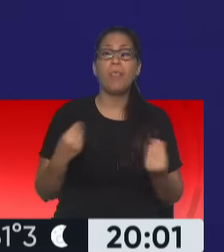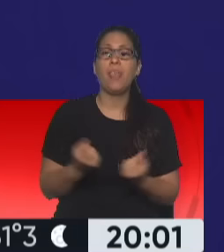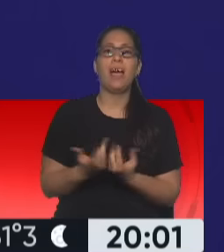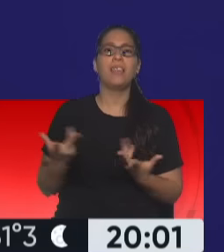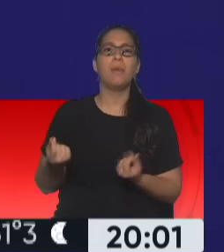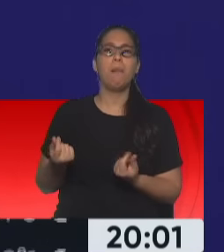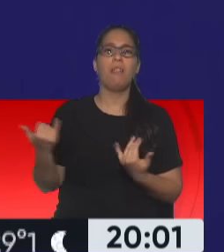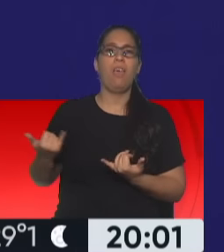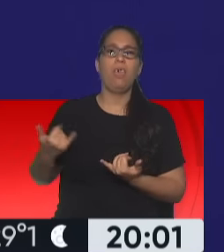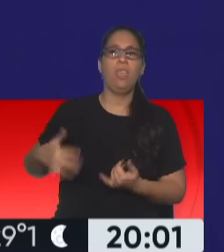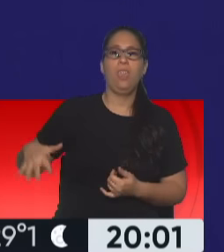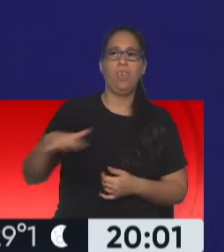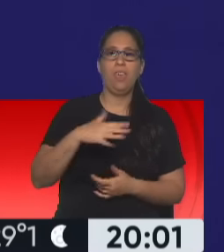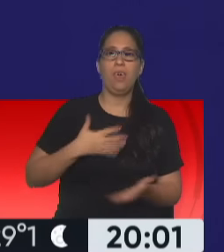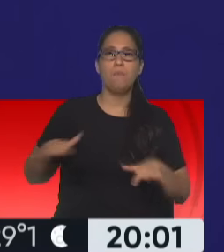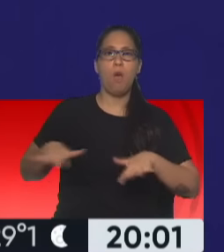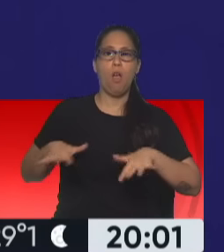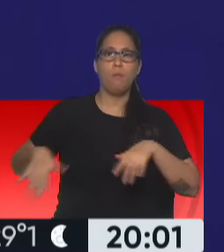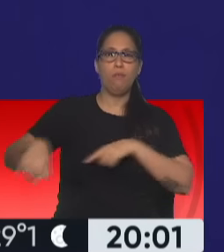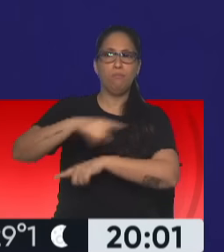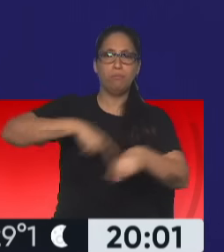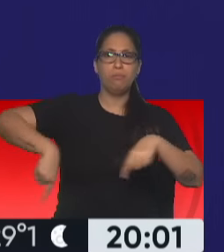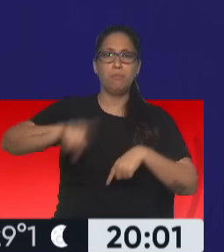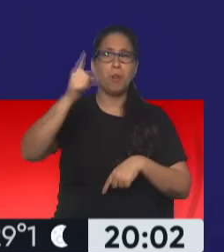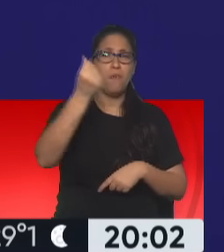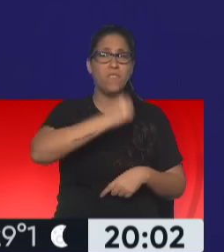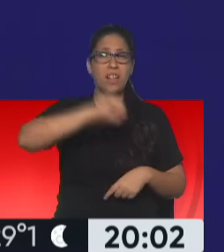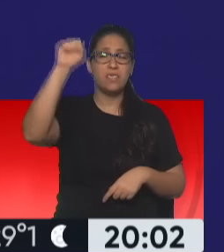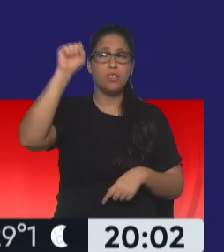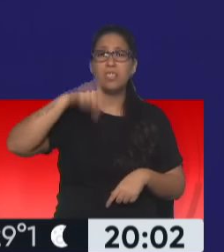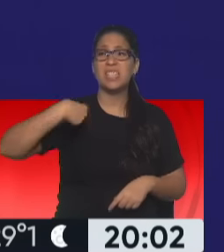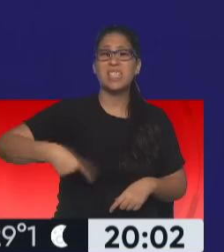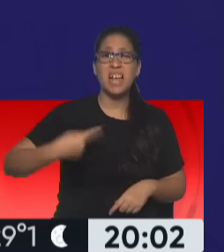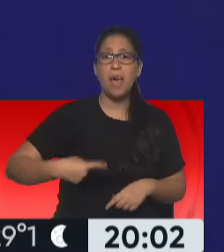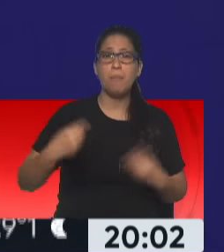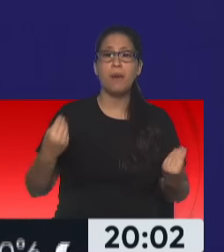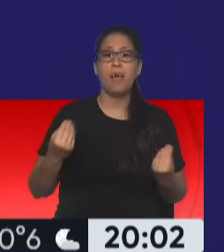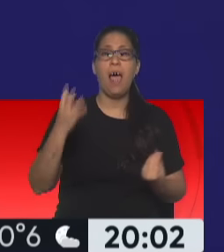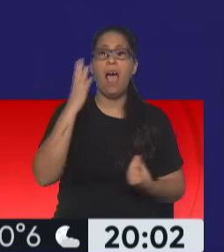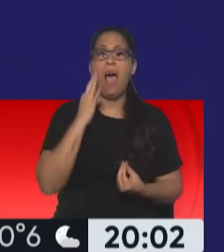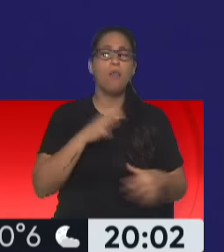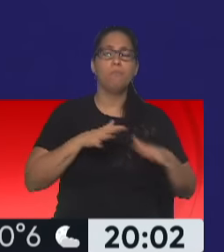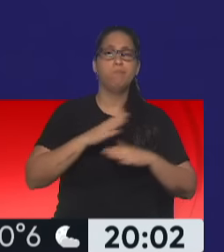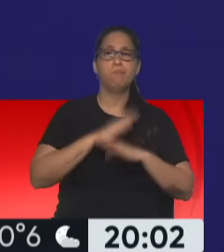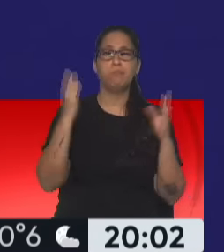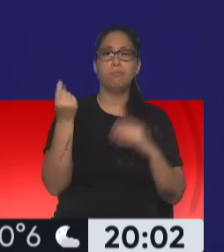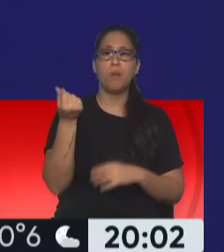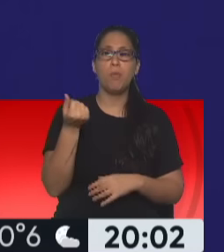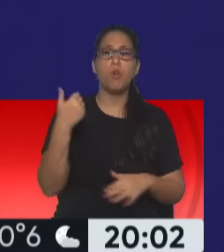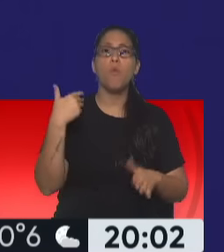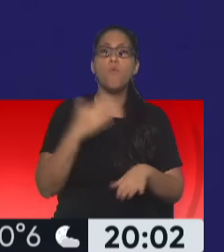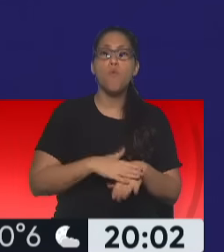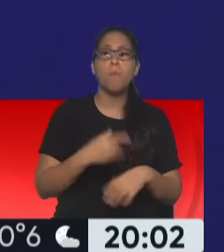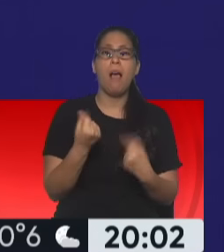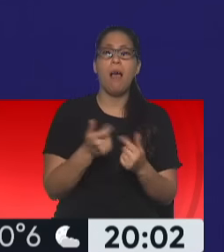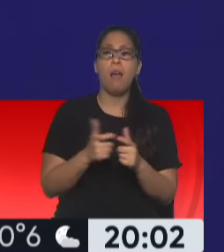dinero. Ahora, la inflación es siempre y en todo momento un fenómeno monetario generado por un exceso de oferta de